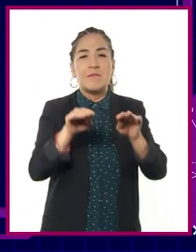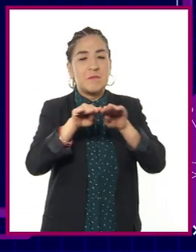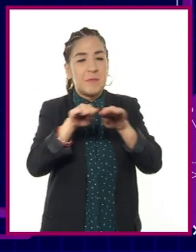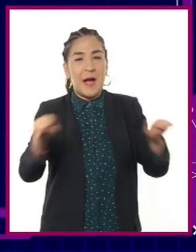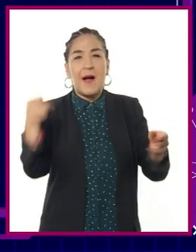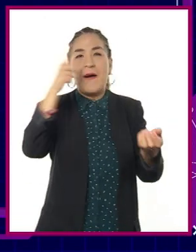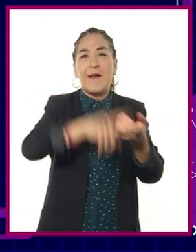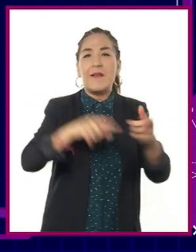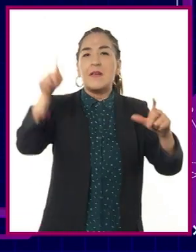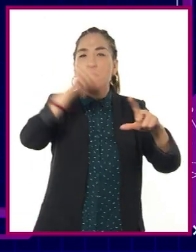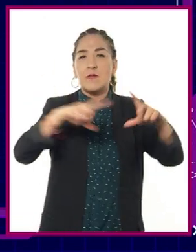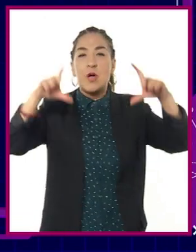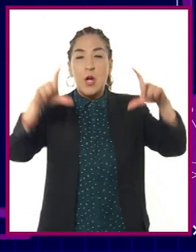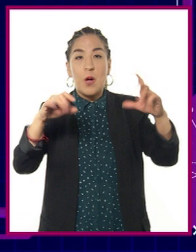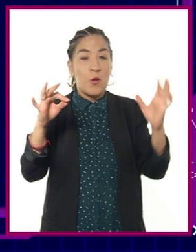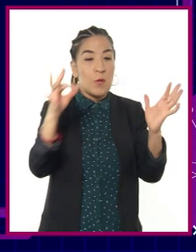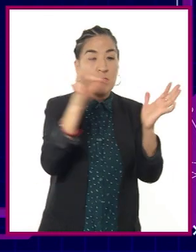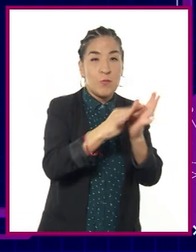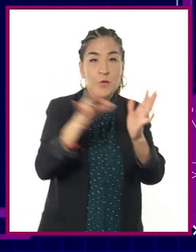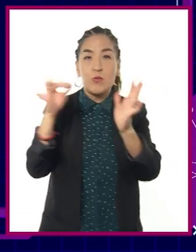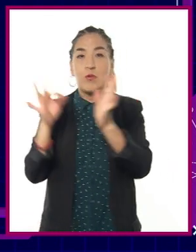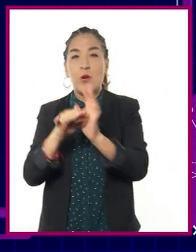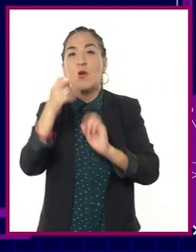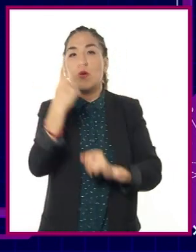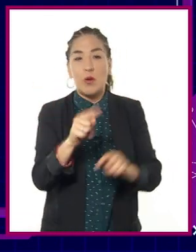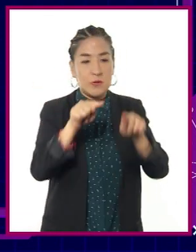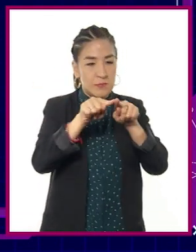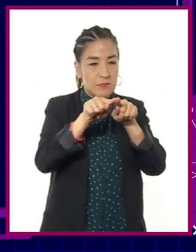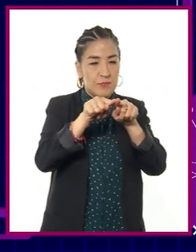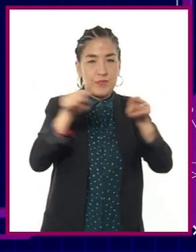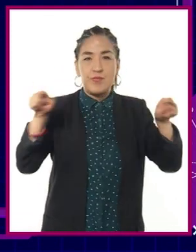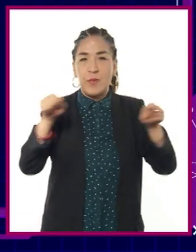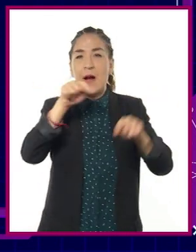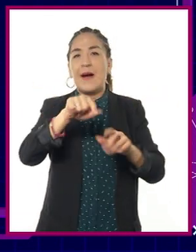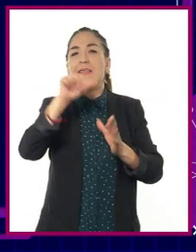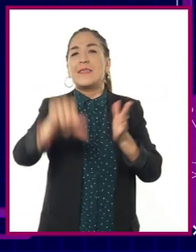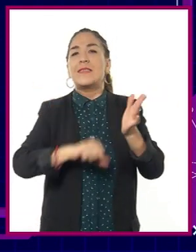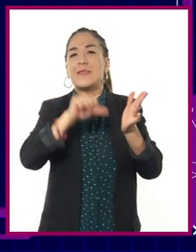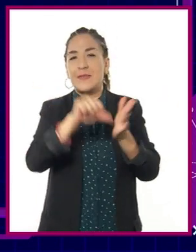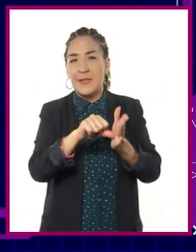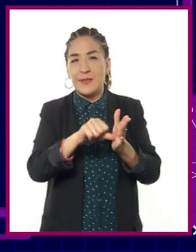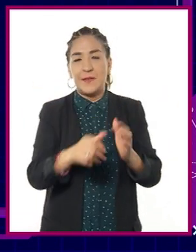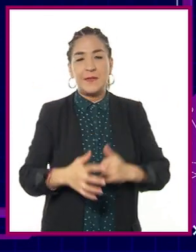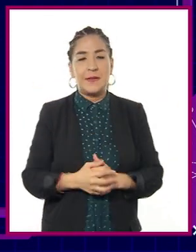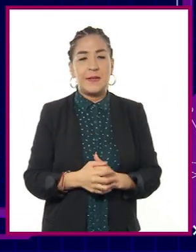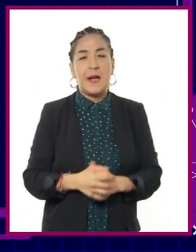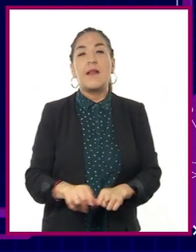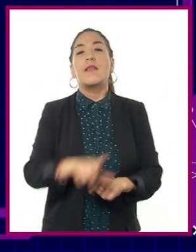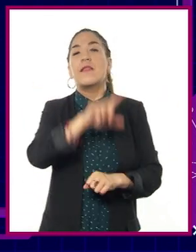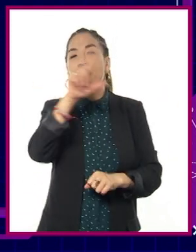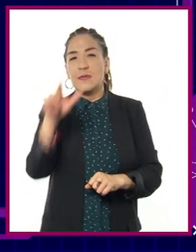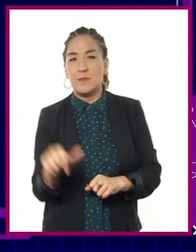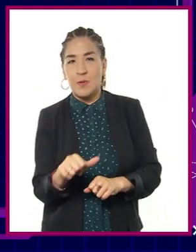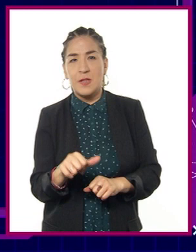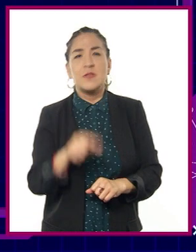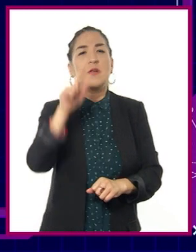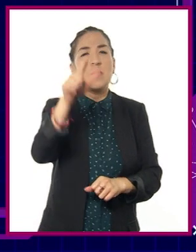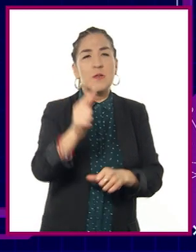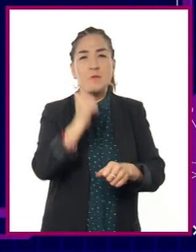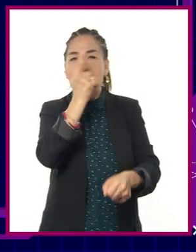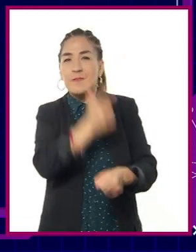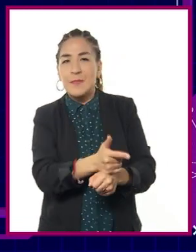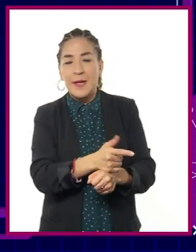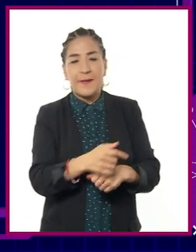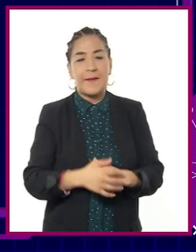circunferencia al unir dos puntos de esta y pasar por el centro. Después se identifica